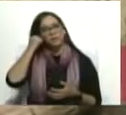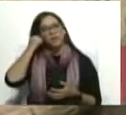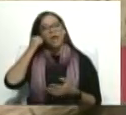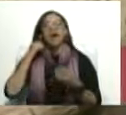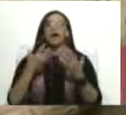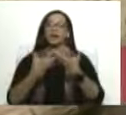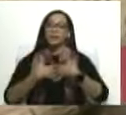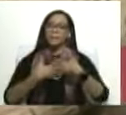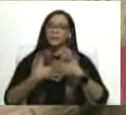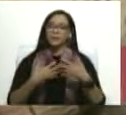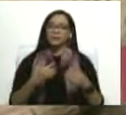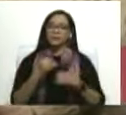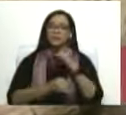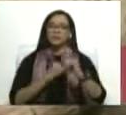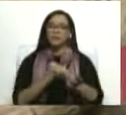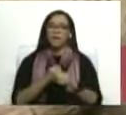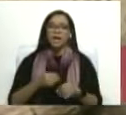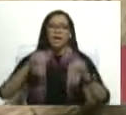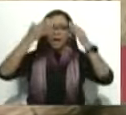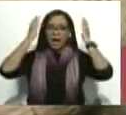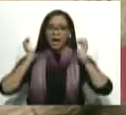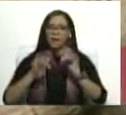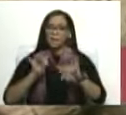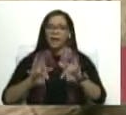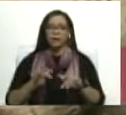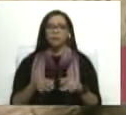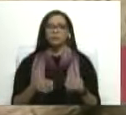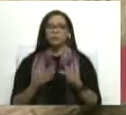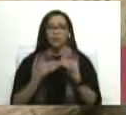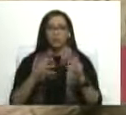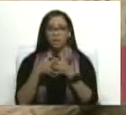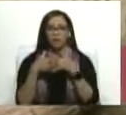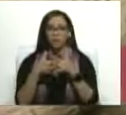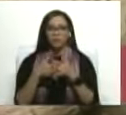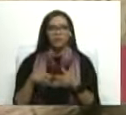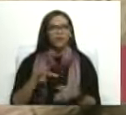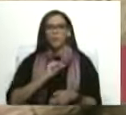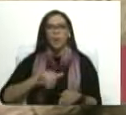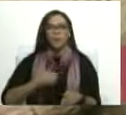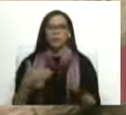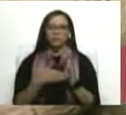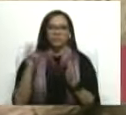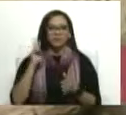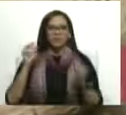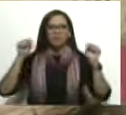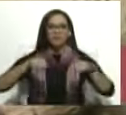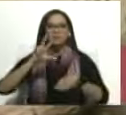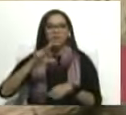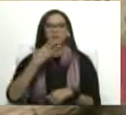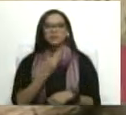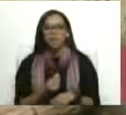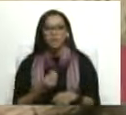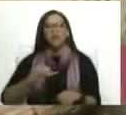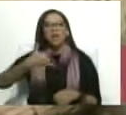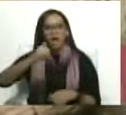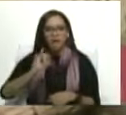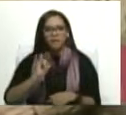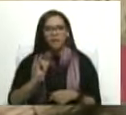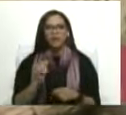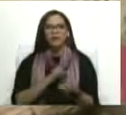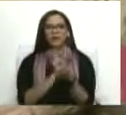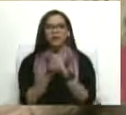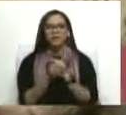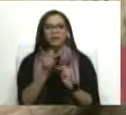al Magro, diciéndole a Guyana, diciéndole al gobierno de Estados Unidos, no podrán con Venezuela. Y este 3 de diciembre habrá